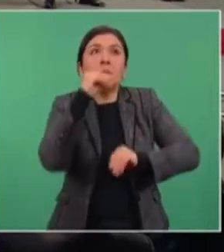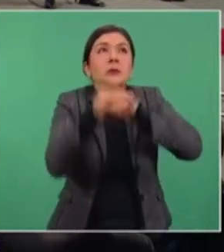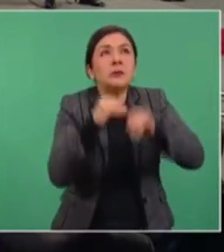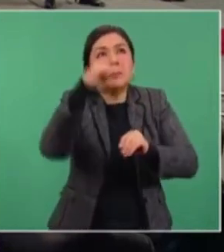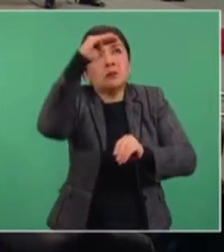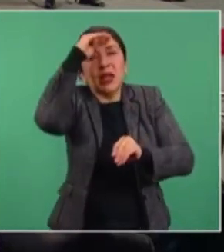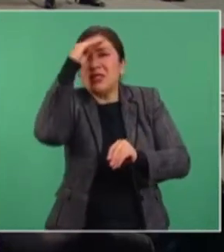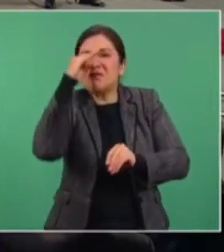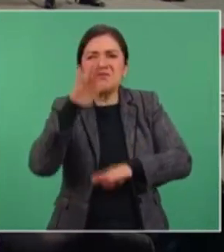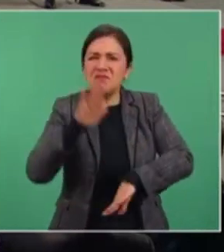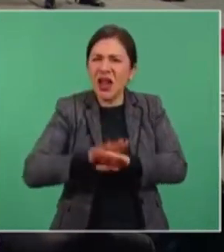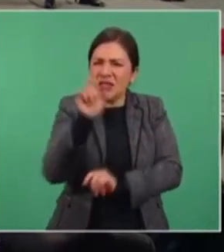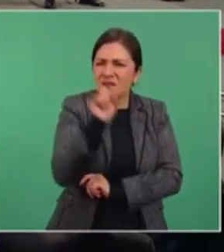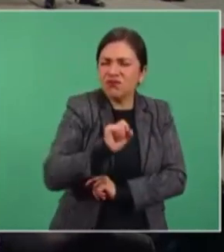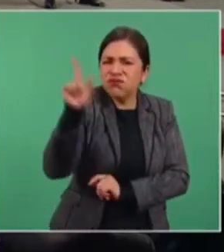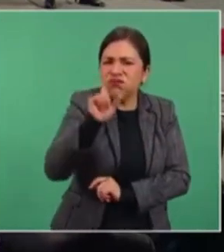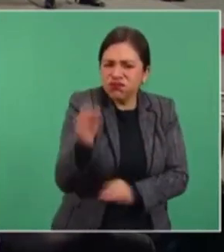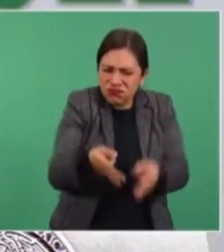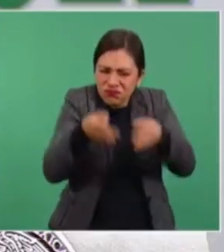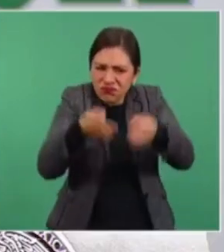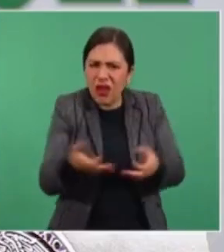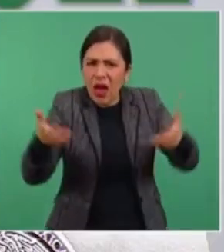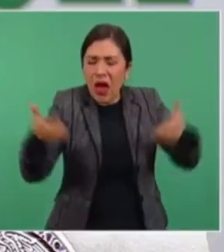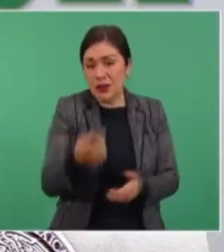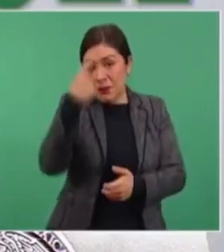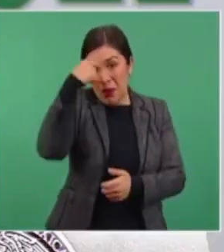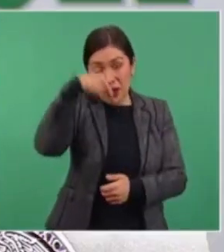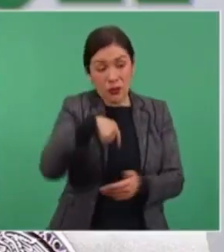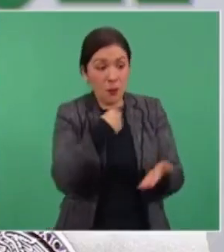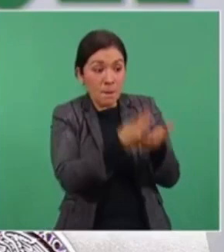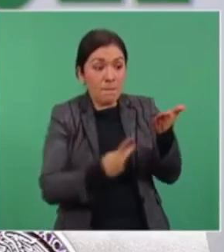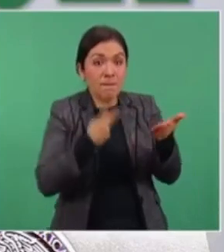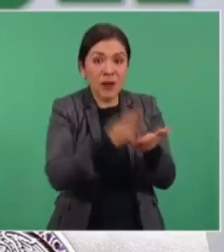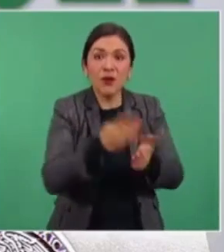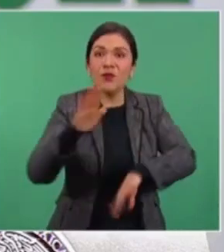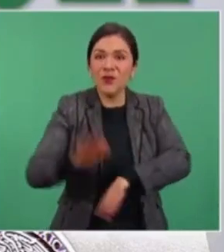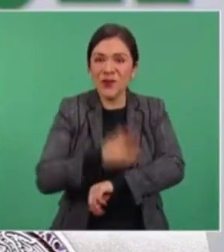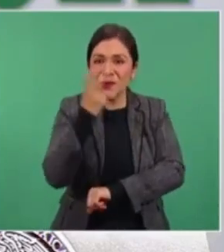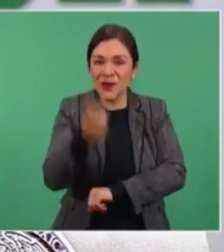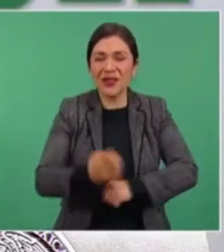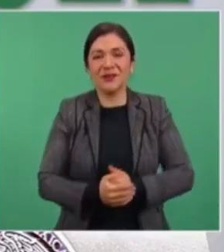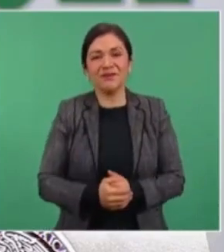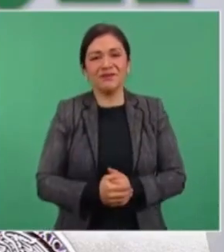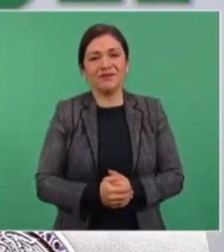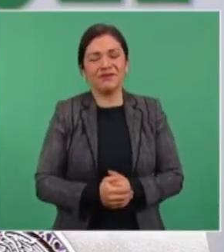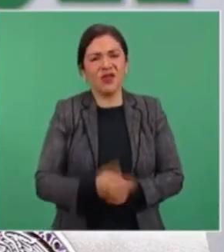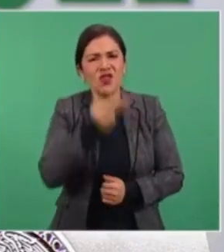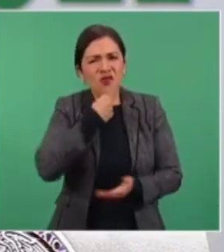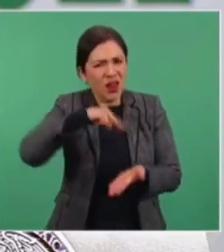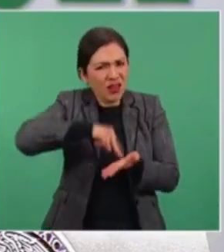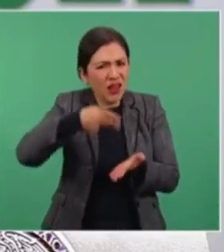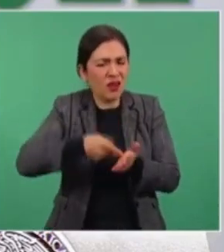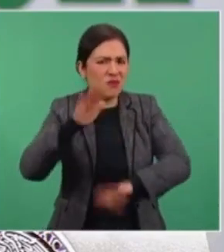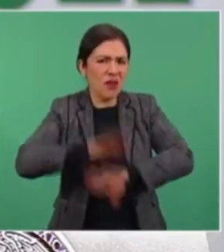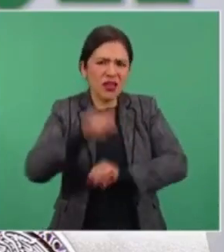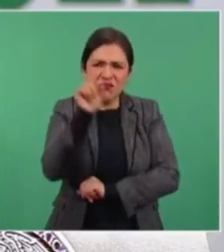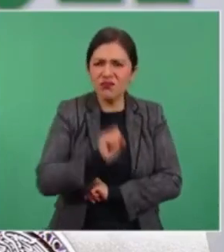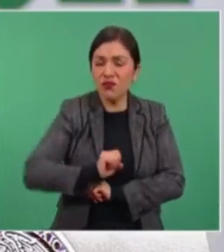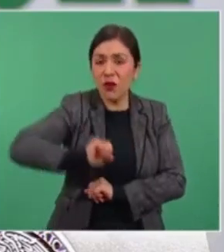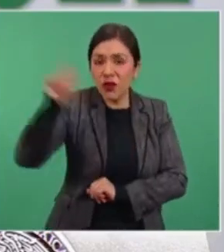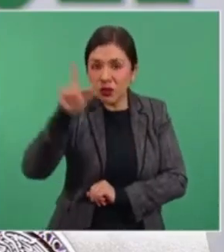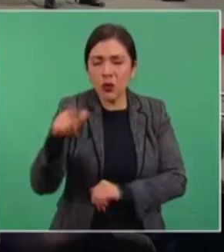en todos los renglones que marcan las condiciones para nuestra distinción. Ingeniero destacadísimo,